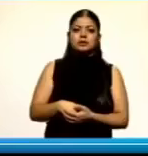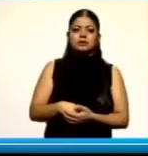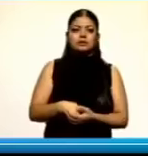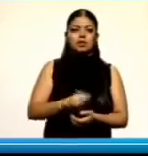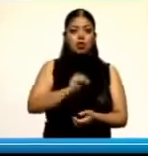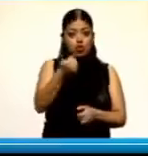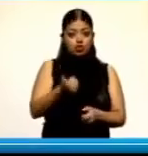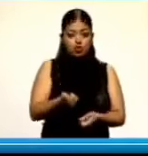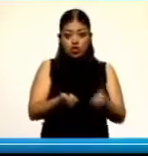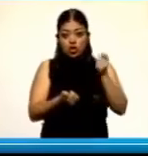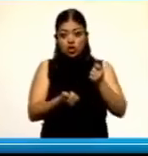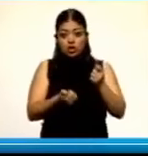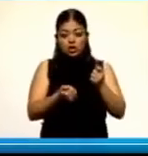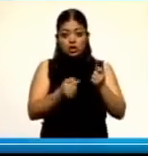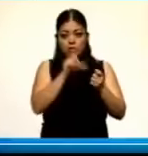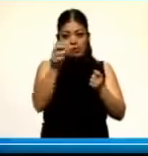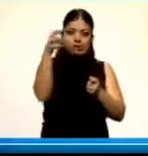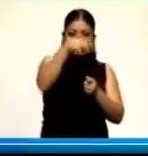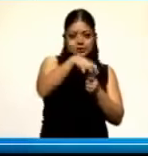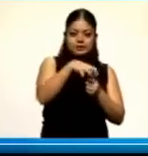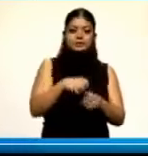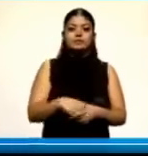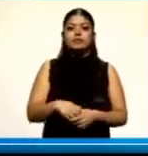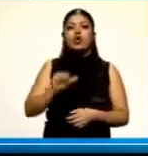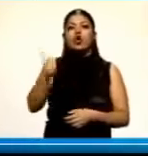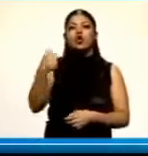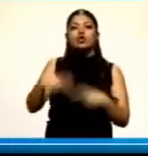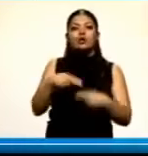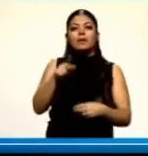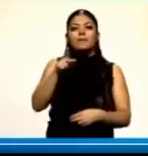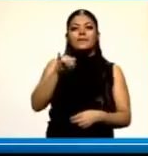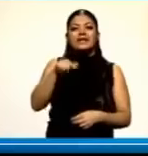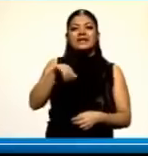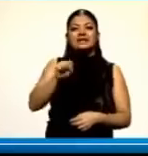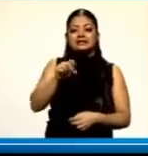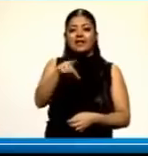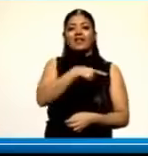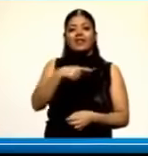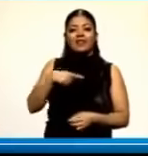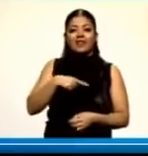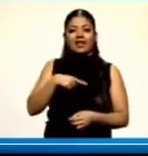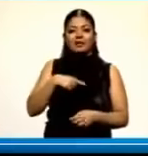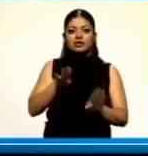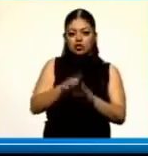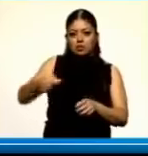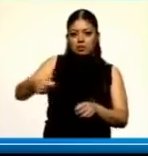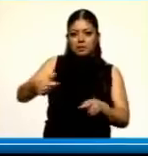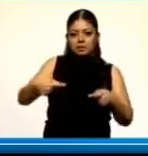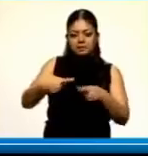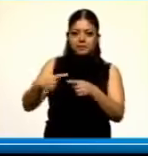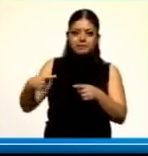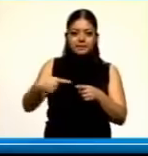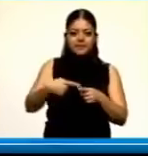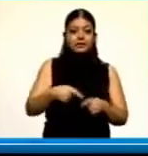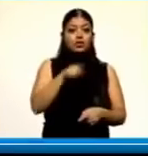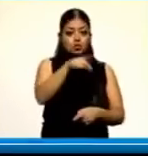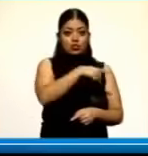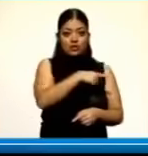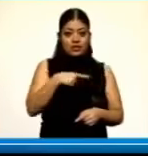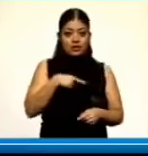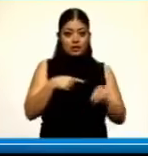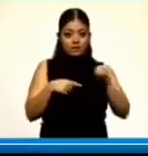hacía así para ponerlo acá. Había un juego que se llamaba Piquis que debías chocar canicas. Tú pones una acá y